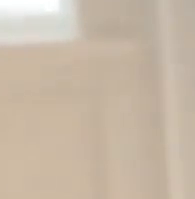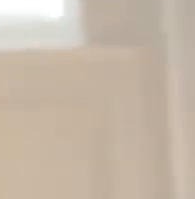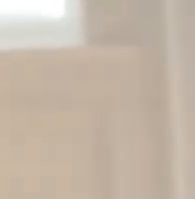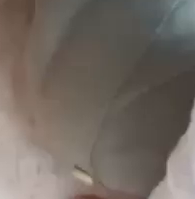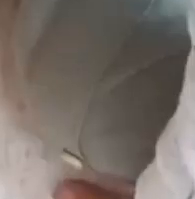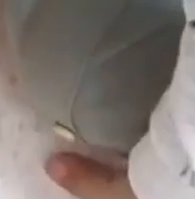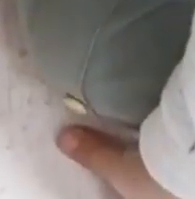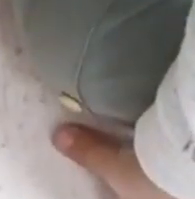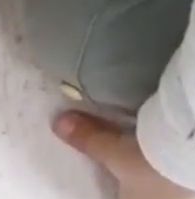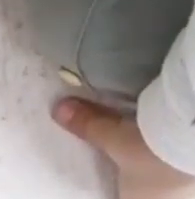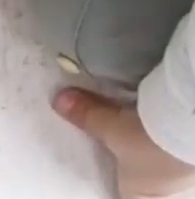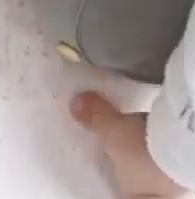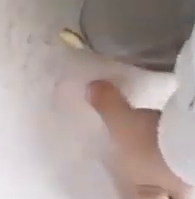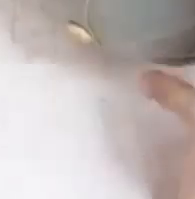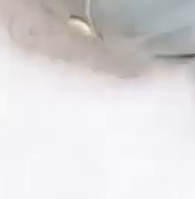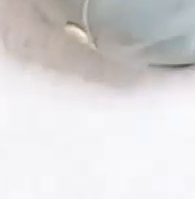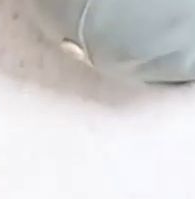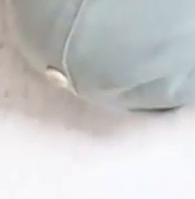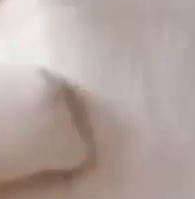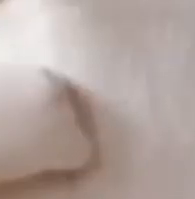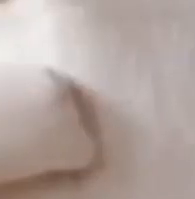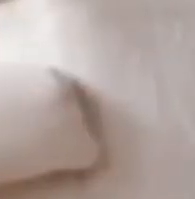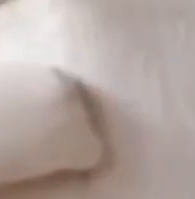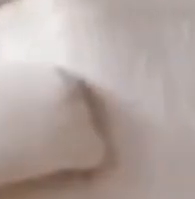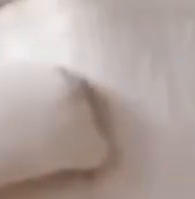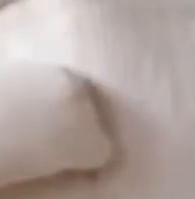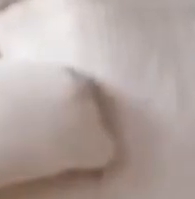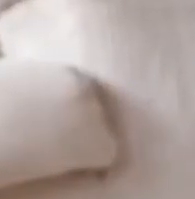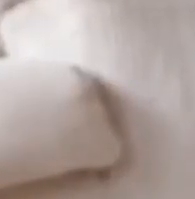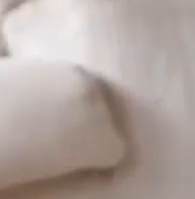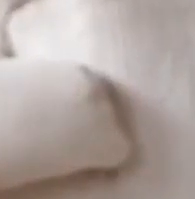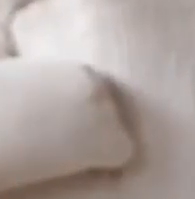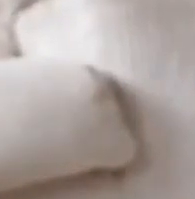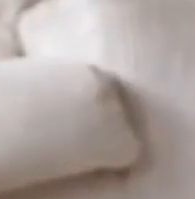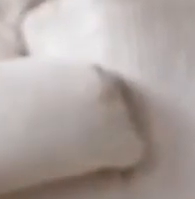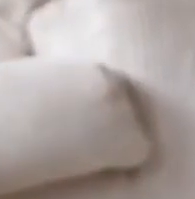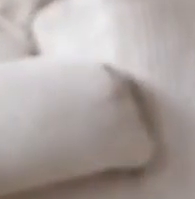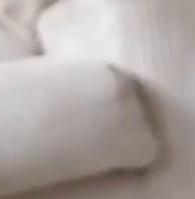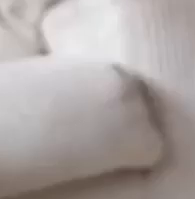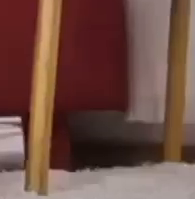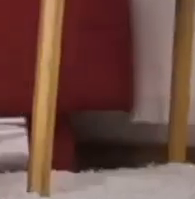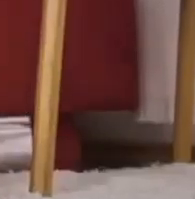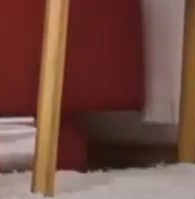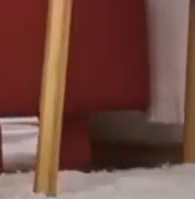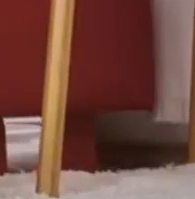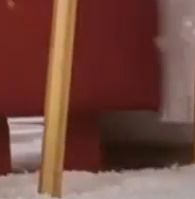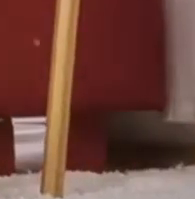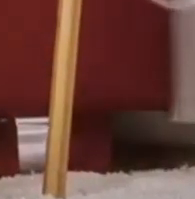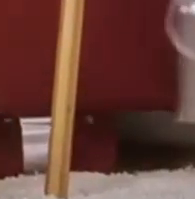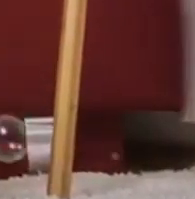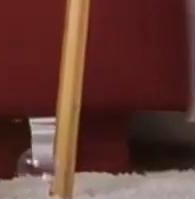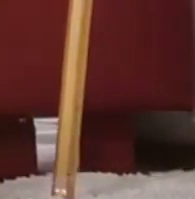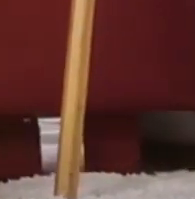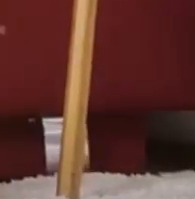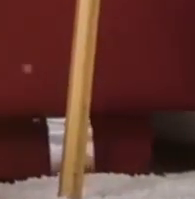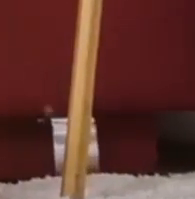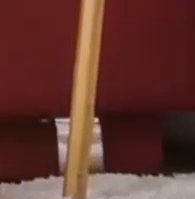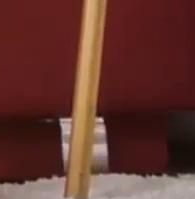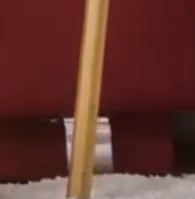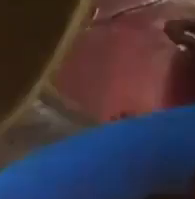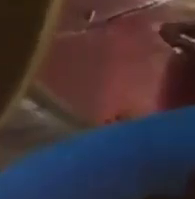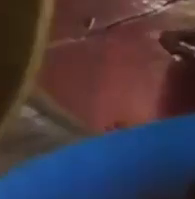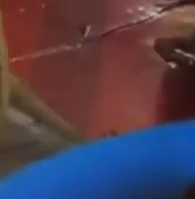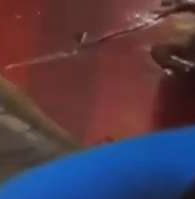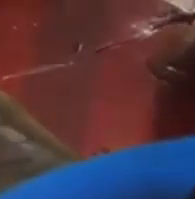que debemos conservar está en las acciones simples. La energía está cuando compartimos con nuestra familia, cuando sacamos tiempo para jugar con nuestros hijos,